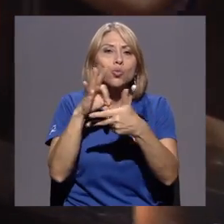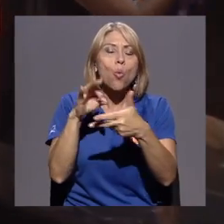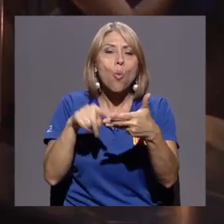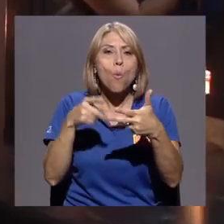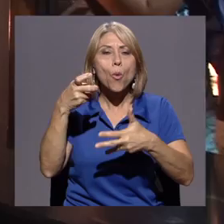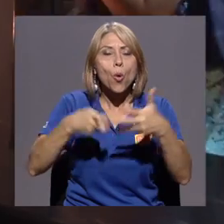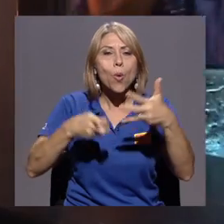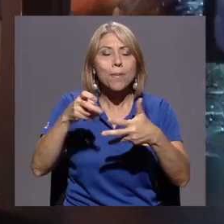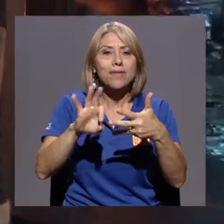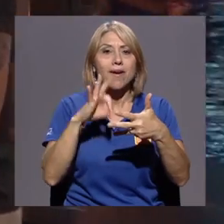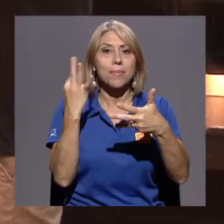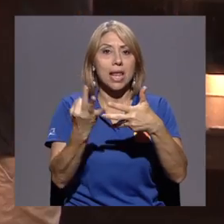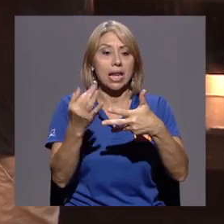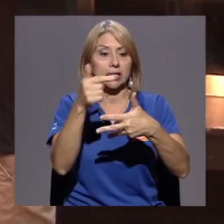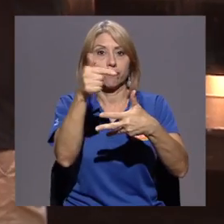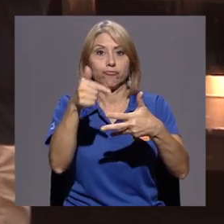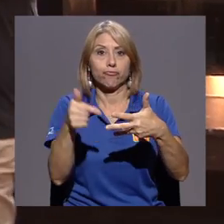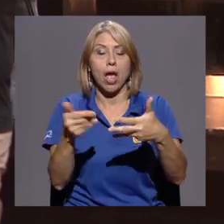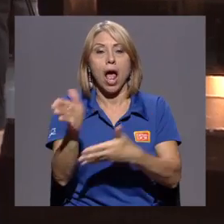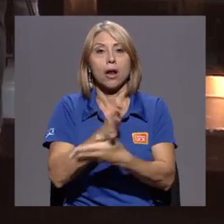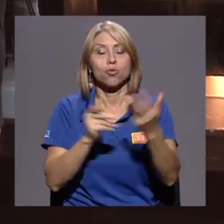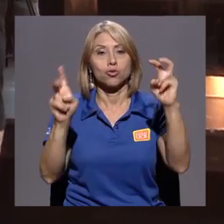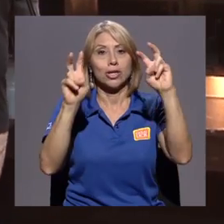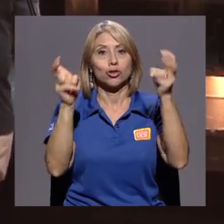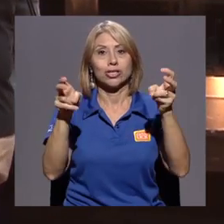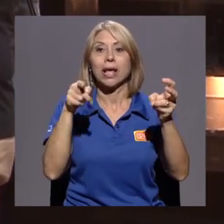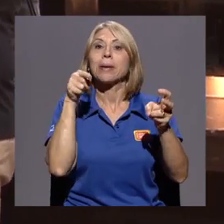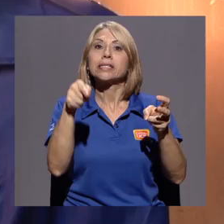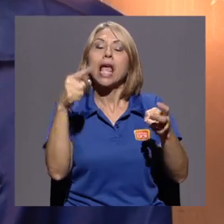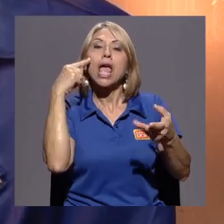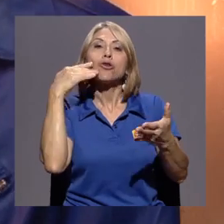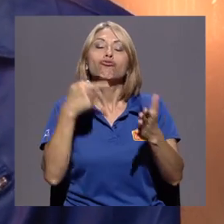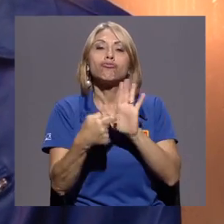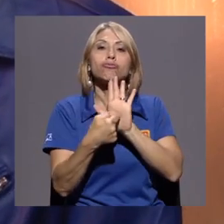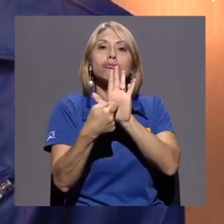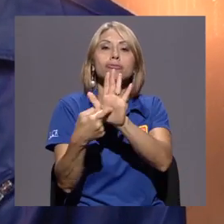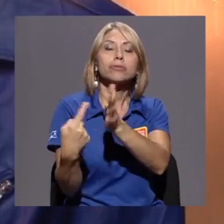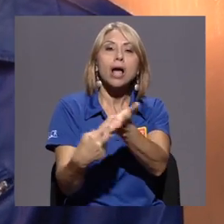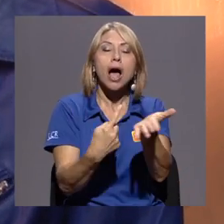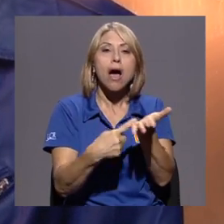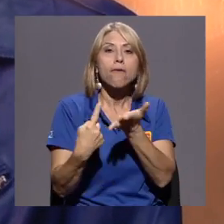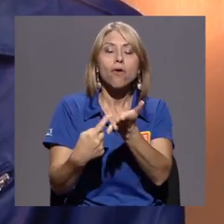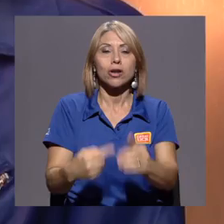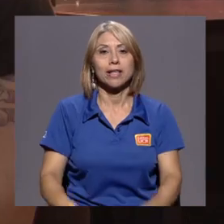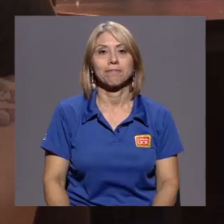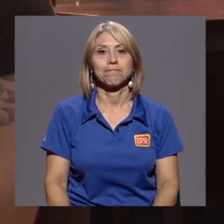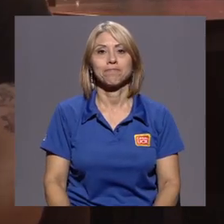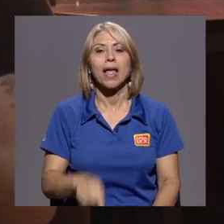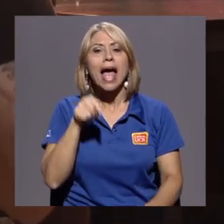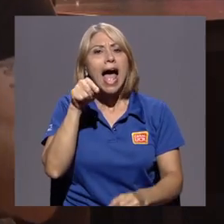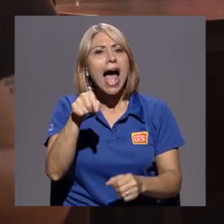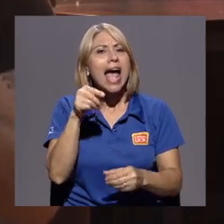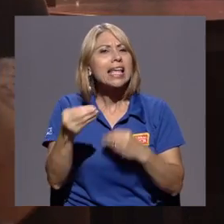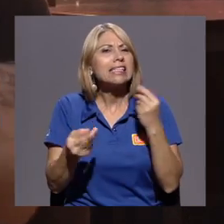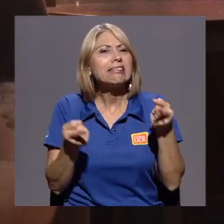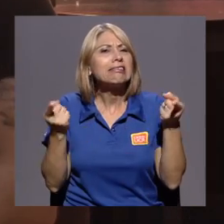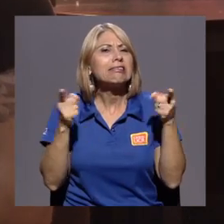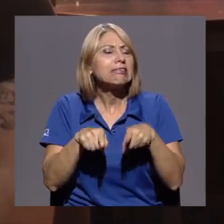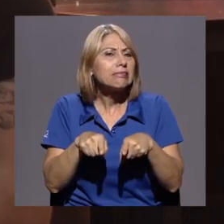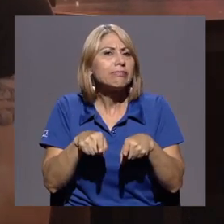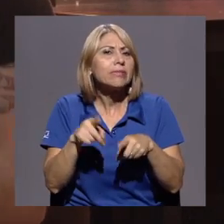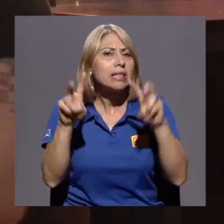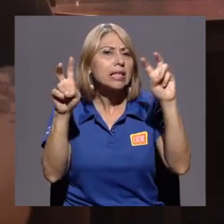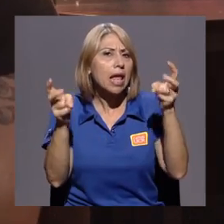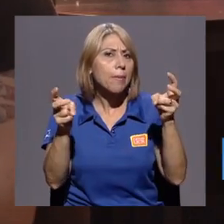problemas familiares son algunos de los temas que esta puesta en escena aborda. La trama es bastante, bastante, bastante